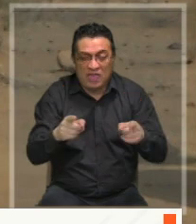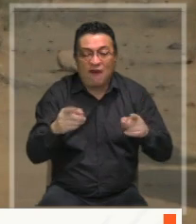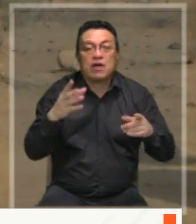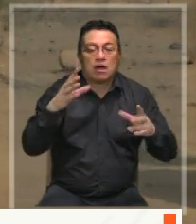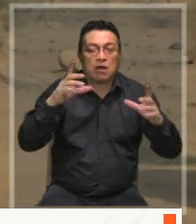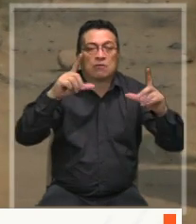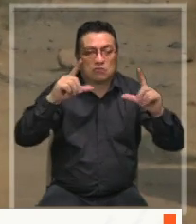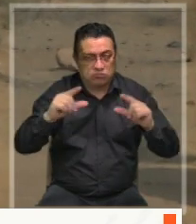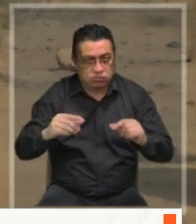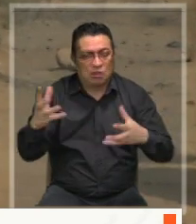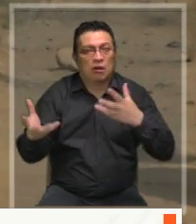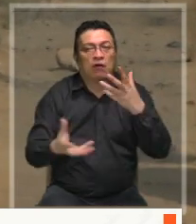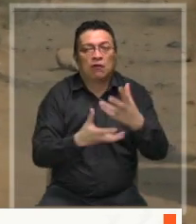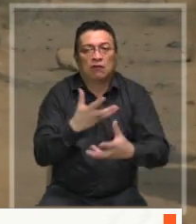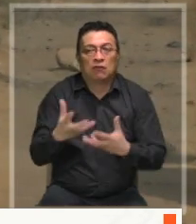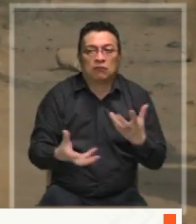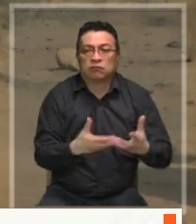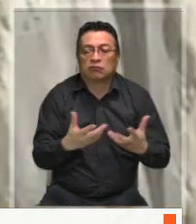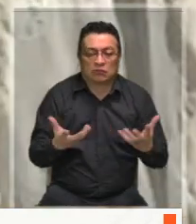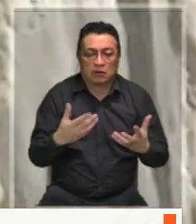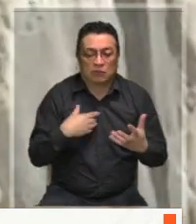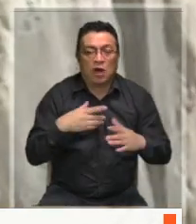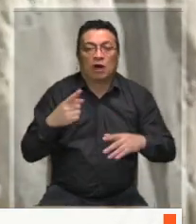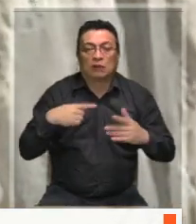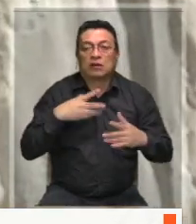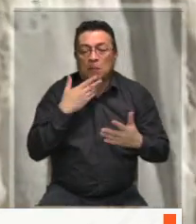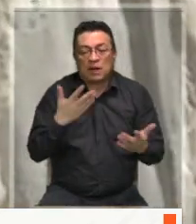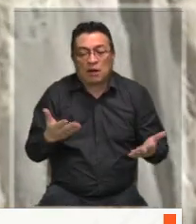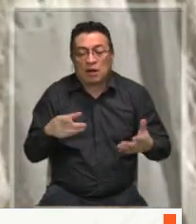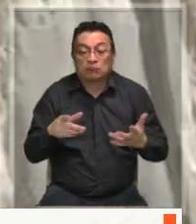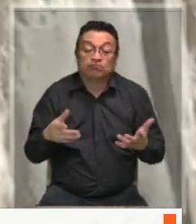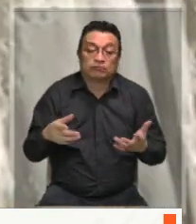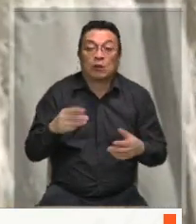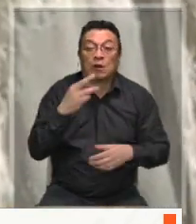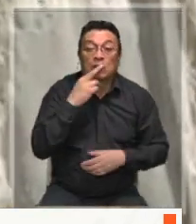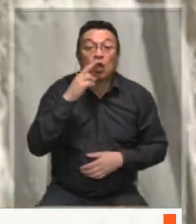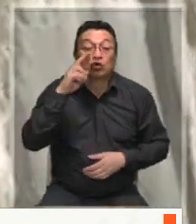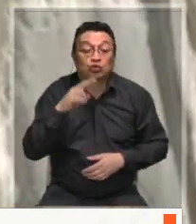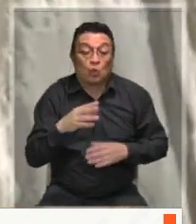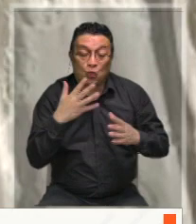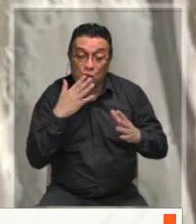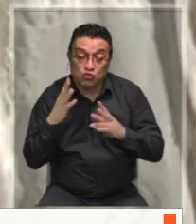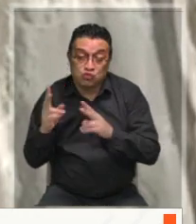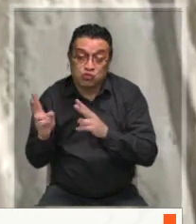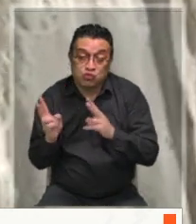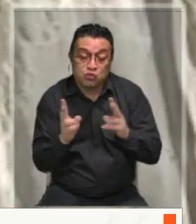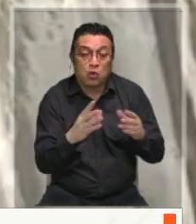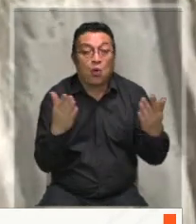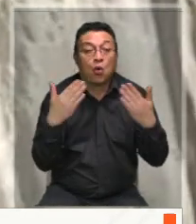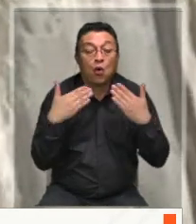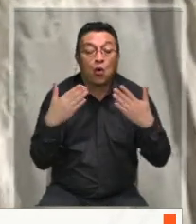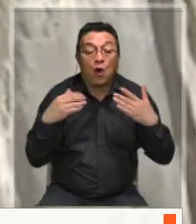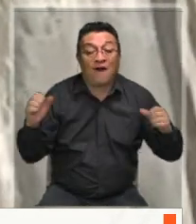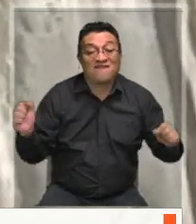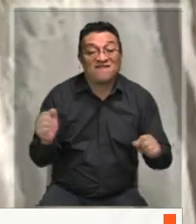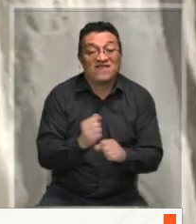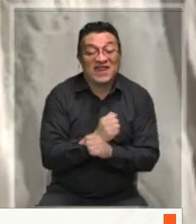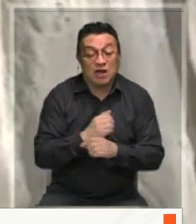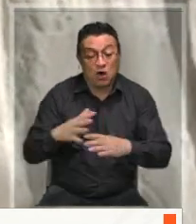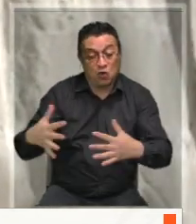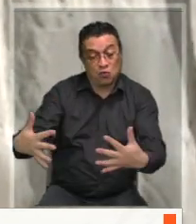incendios forestales y es más, hasta en superficie. Este componente sur, que es lo habitual, trayendo aire frío hacia la